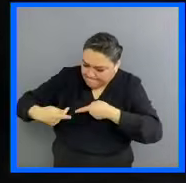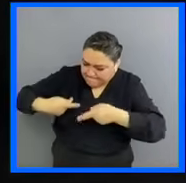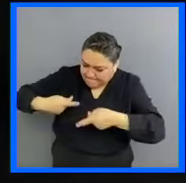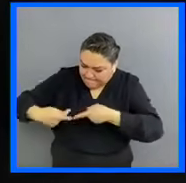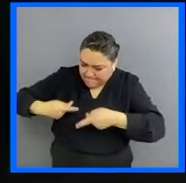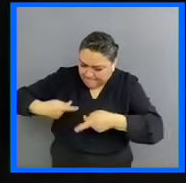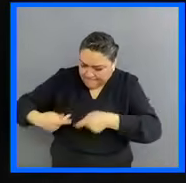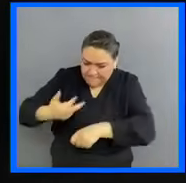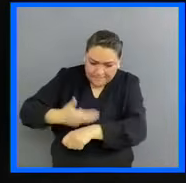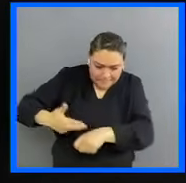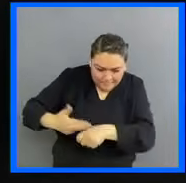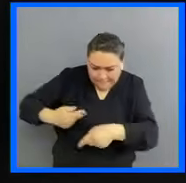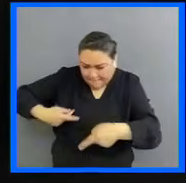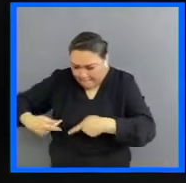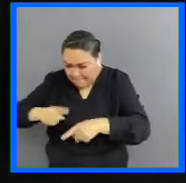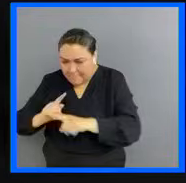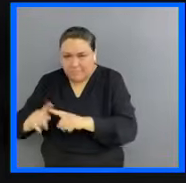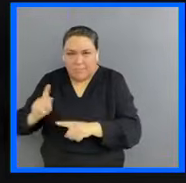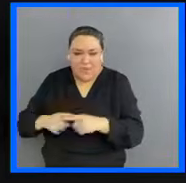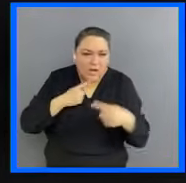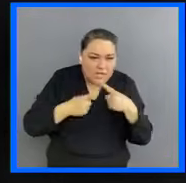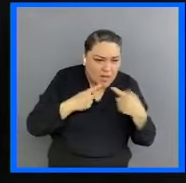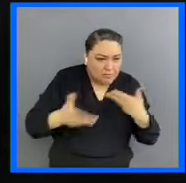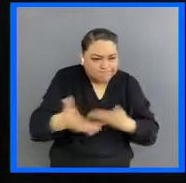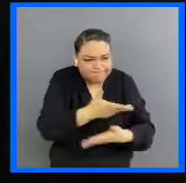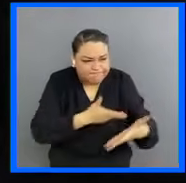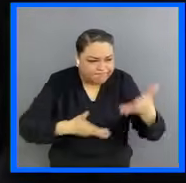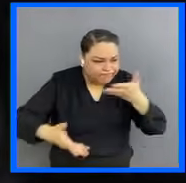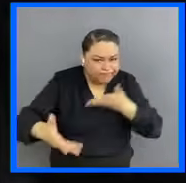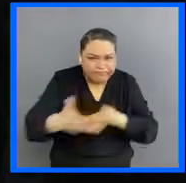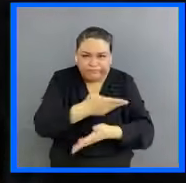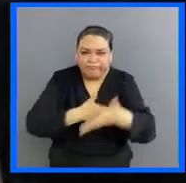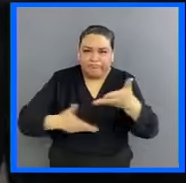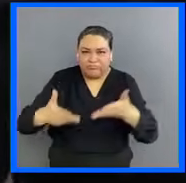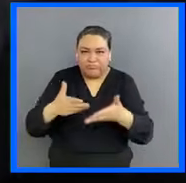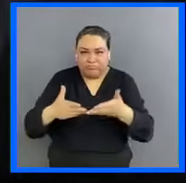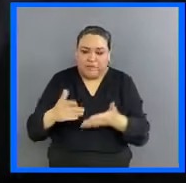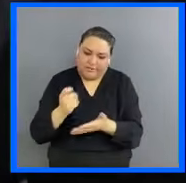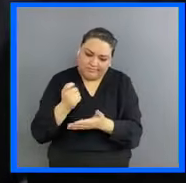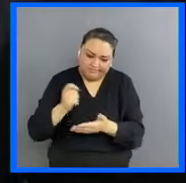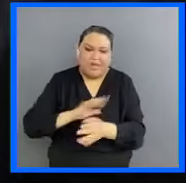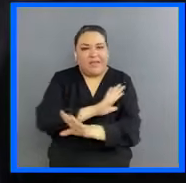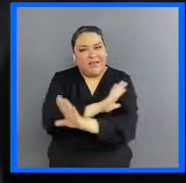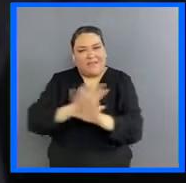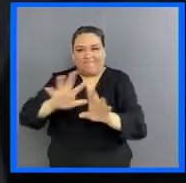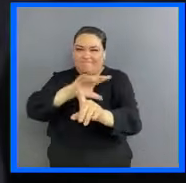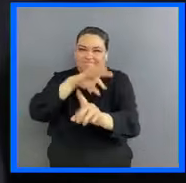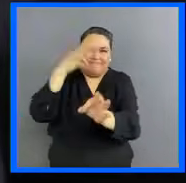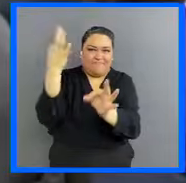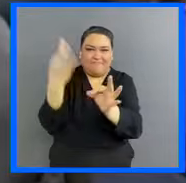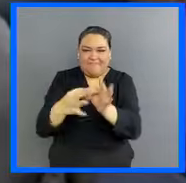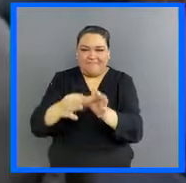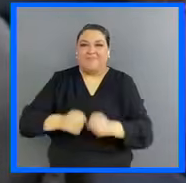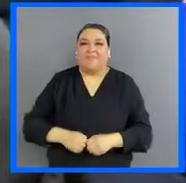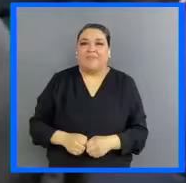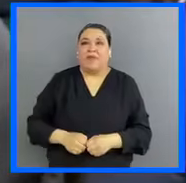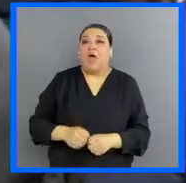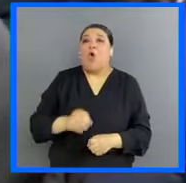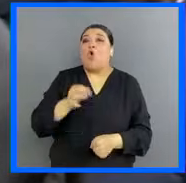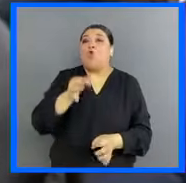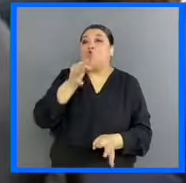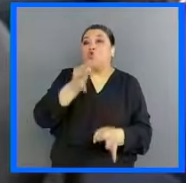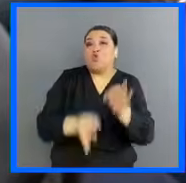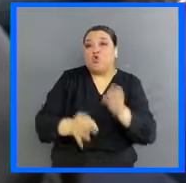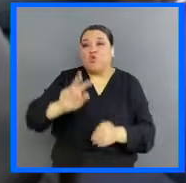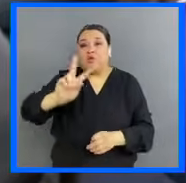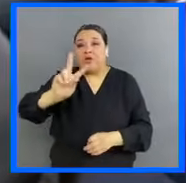trabajando o platicando el proyecto, tallando lápiz hasta que se logró. Judicial TV Jalisco tendrá su sede en el